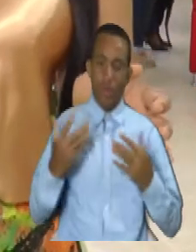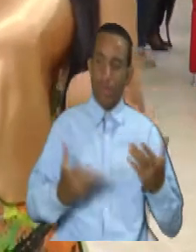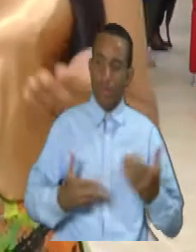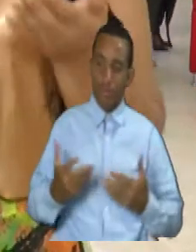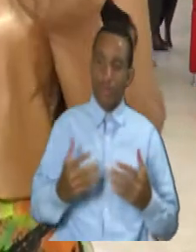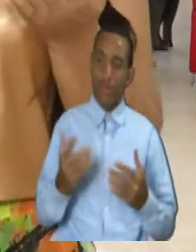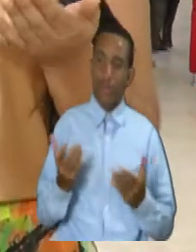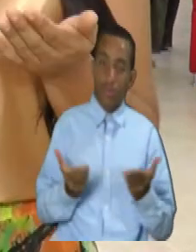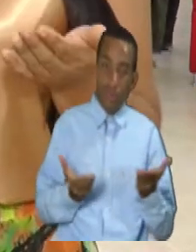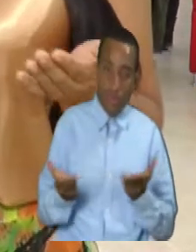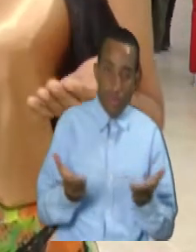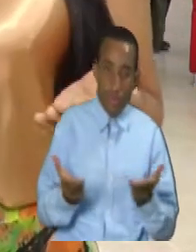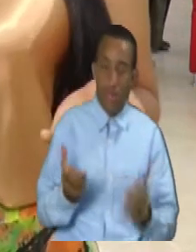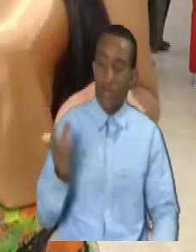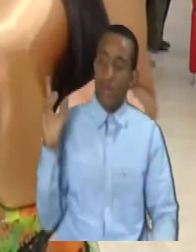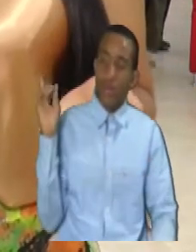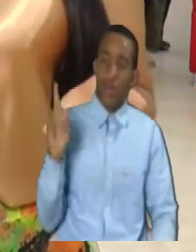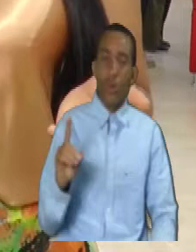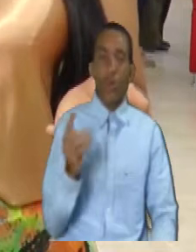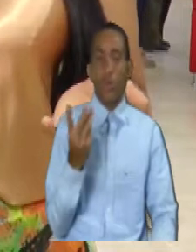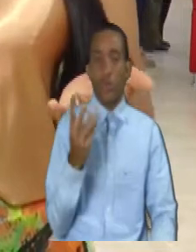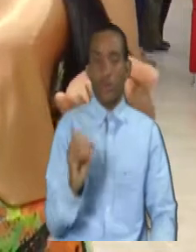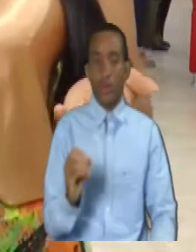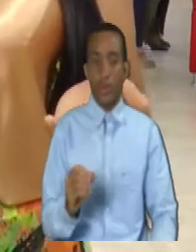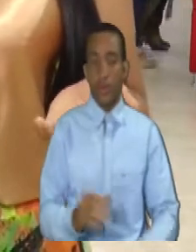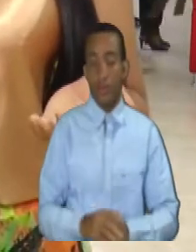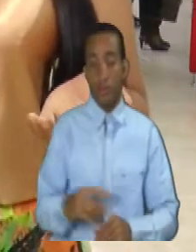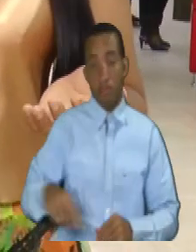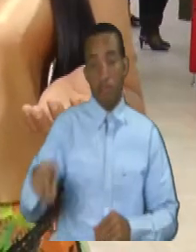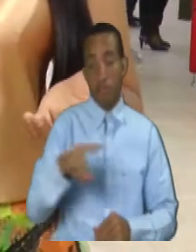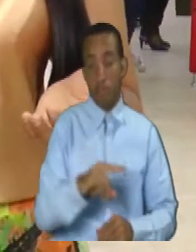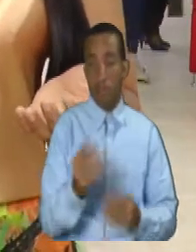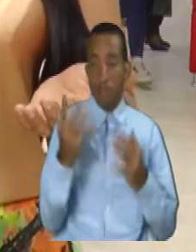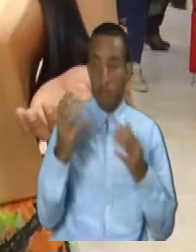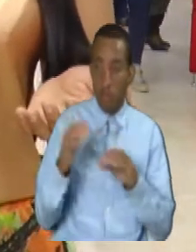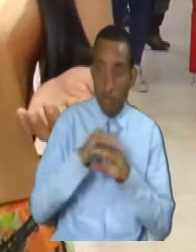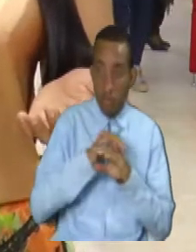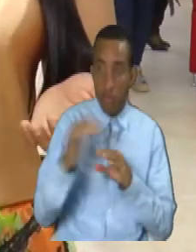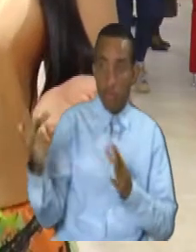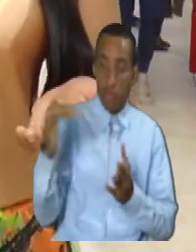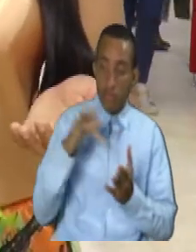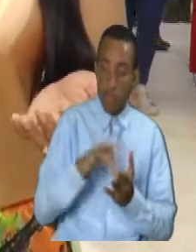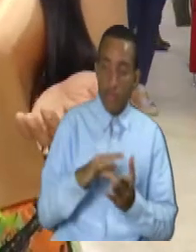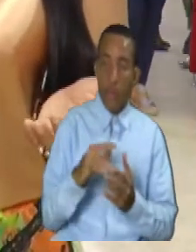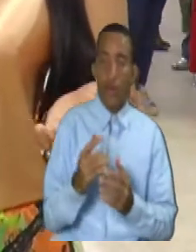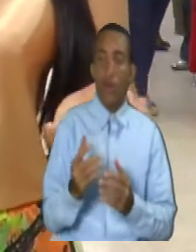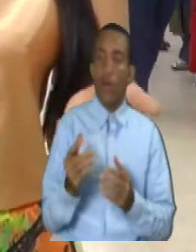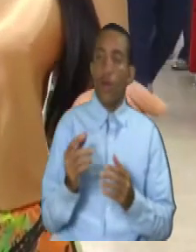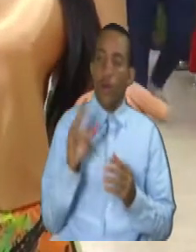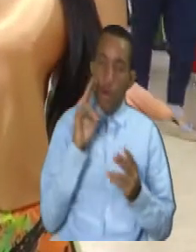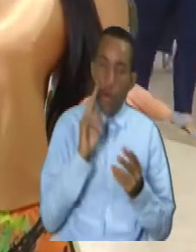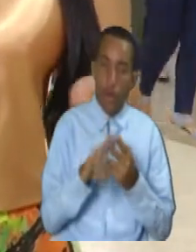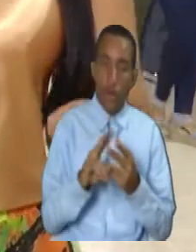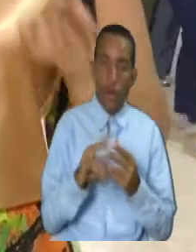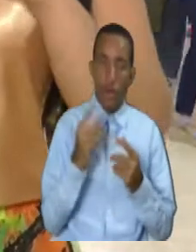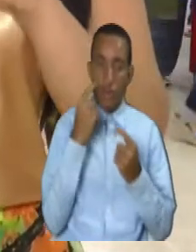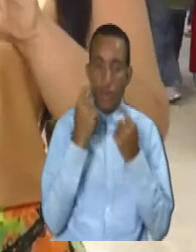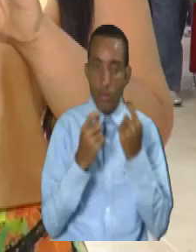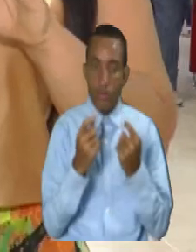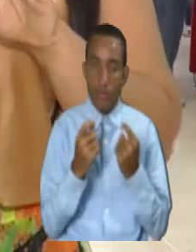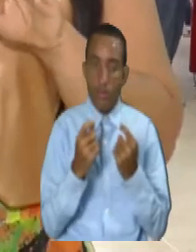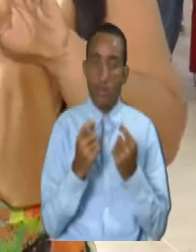30 años, nosotros queremos invitarlos a que conozcan otra empresa netamente barranqueña, como lo es Proyectos